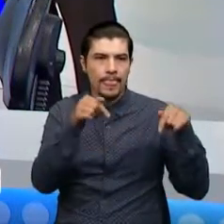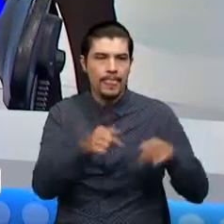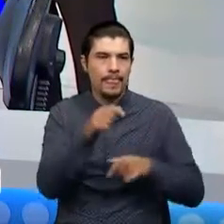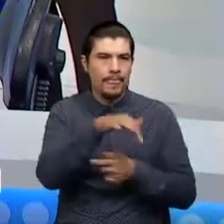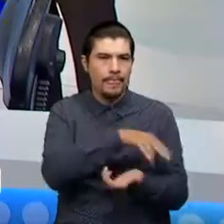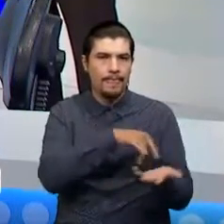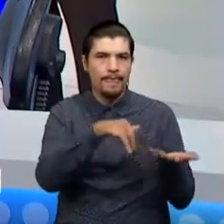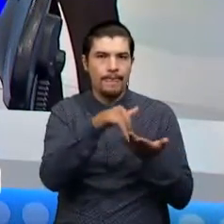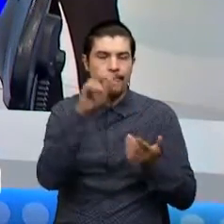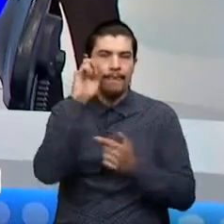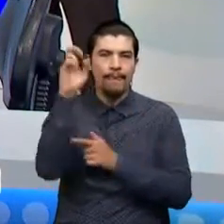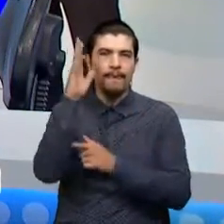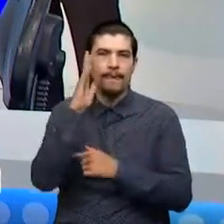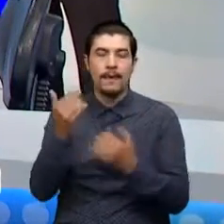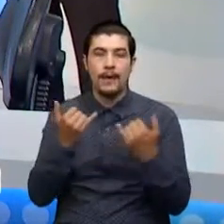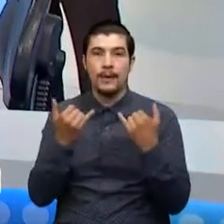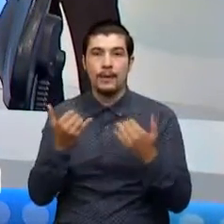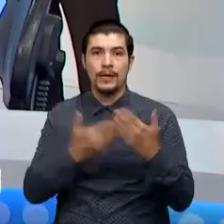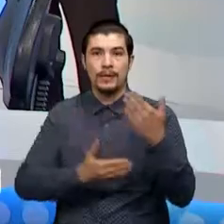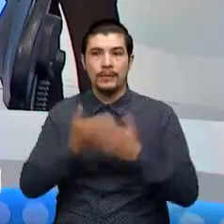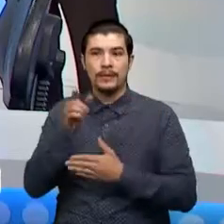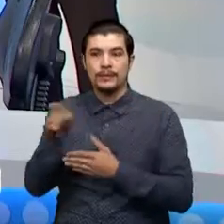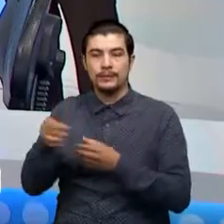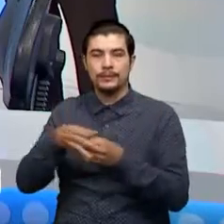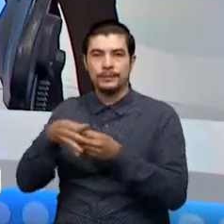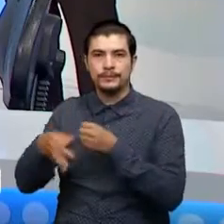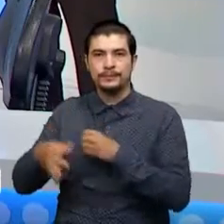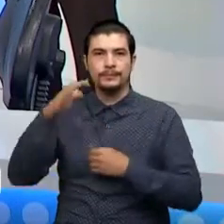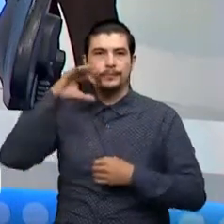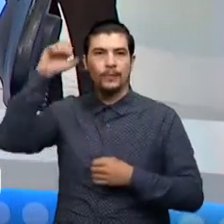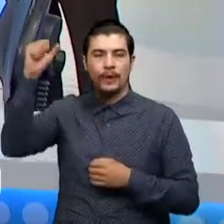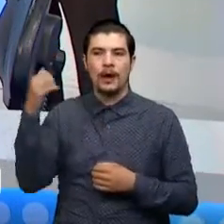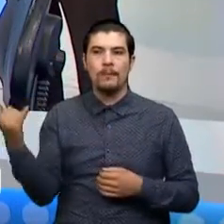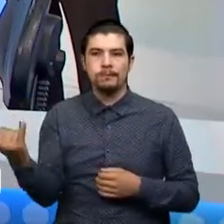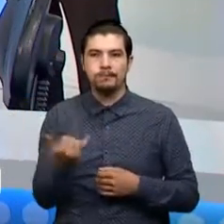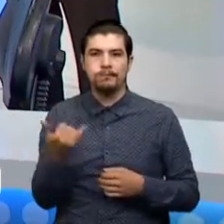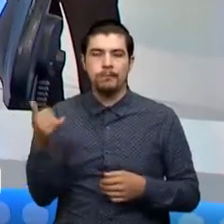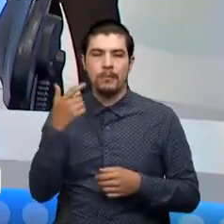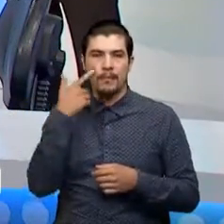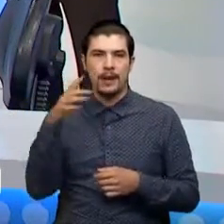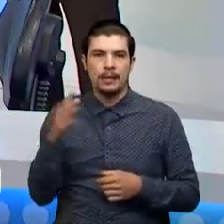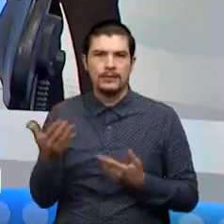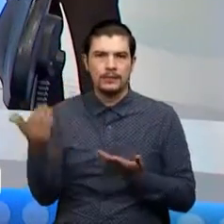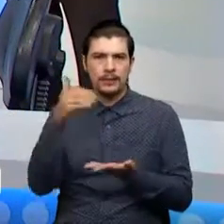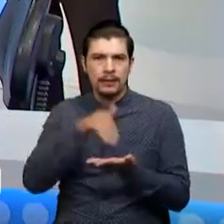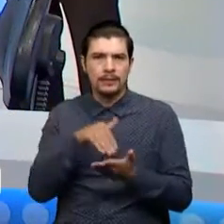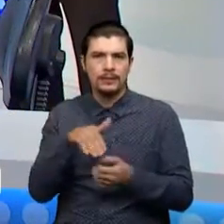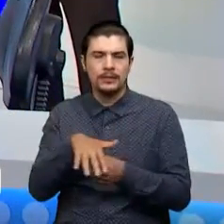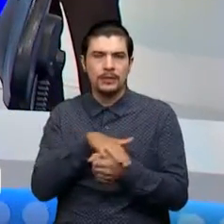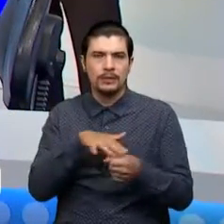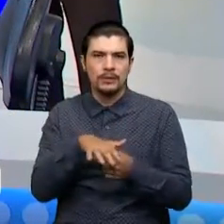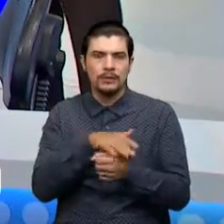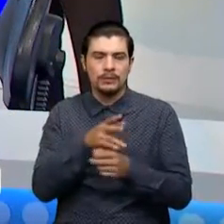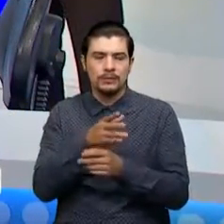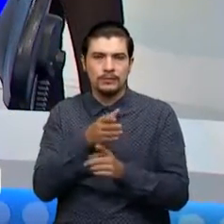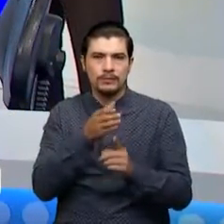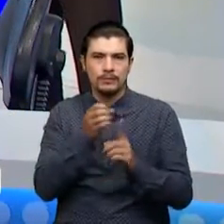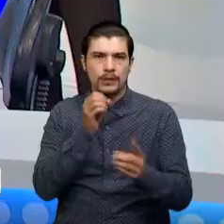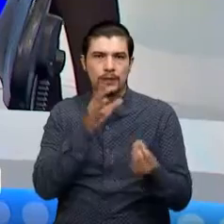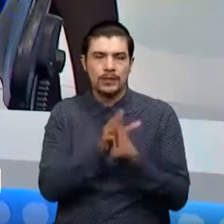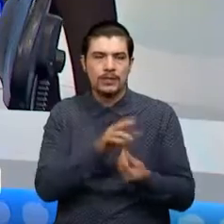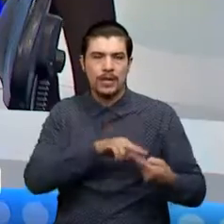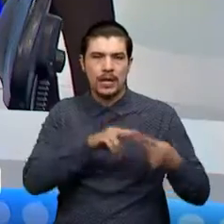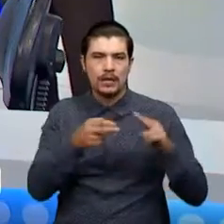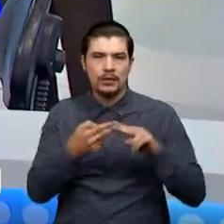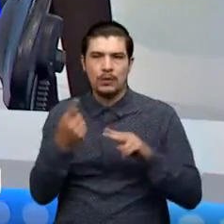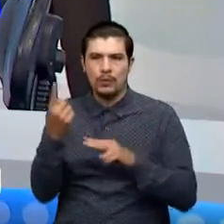de Santander. Iniciamos en el municipio de Ocaña, donde se han presentado, al parecer, nuevos hechos delictivos relacionados con un atentado.